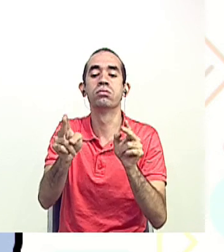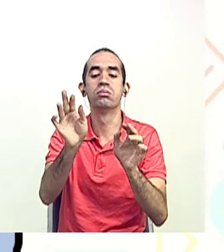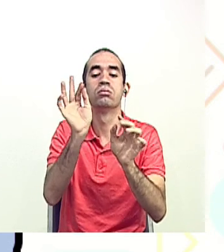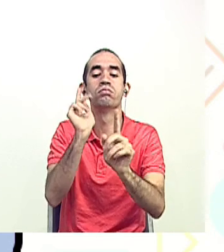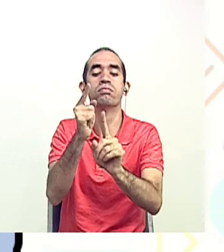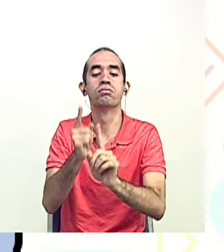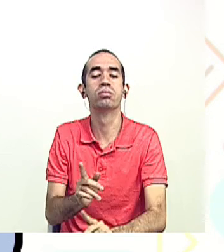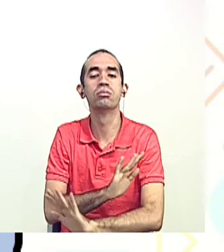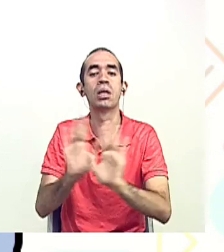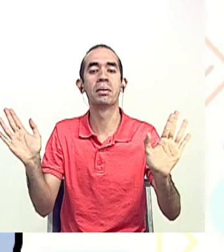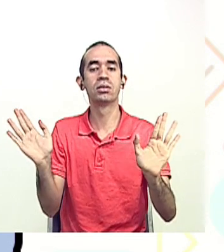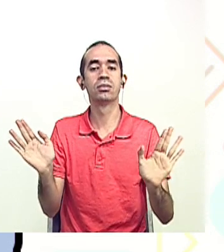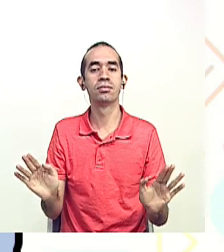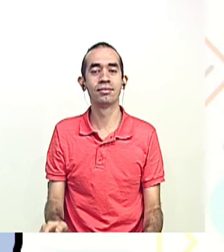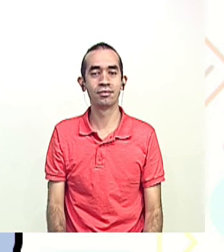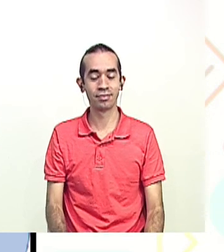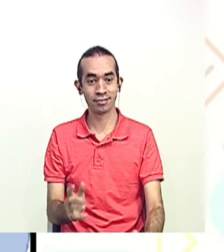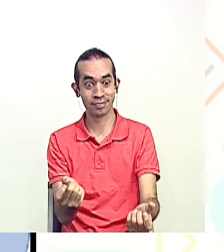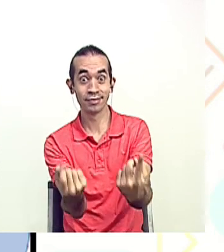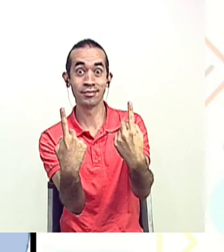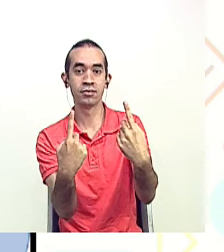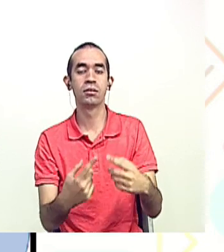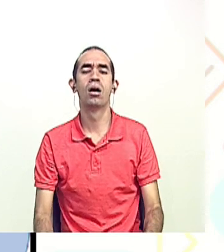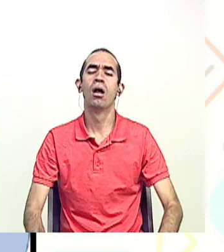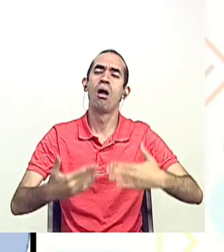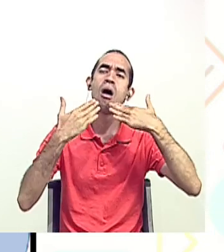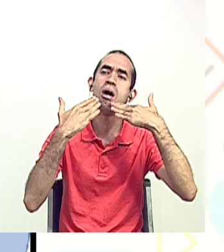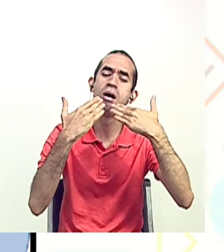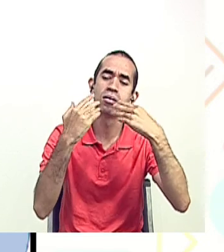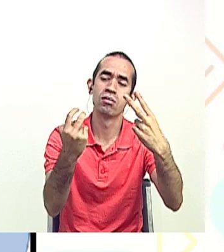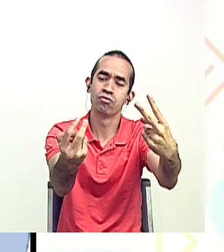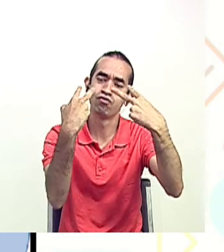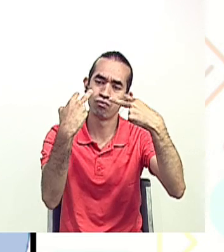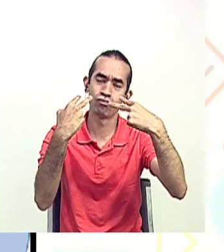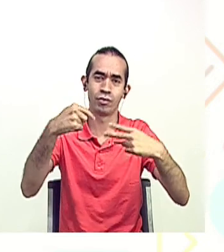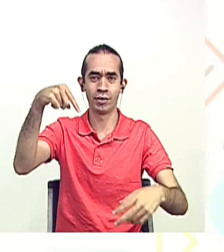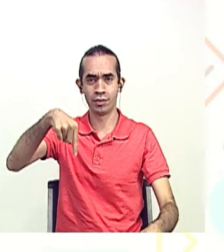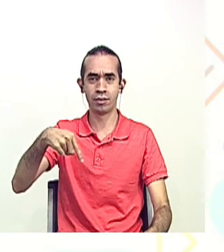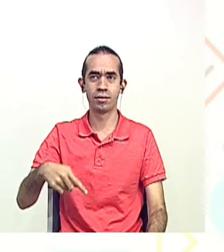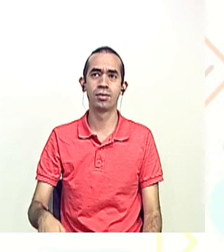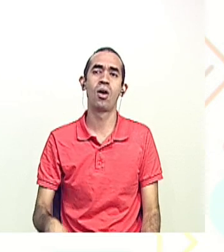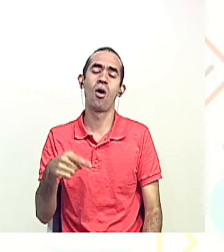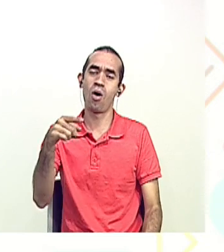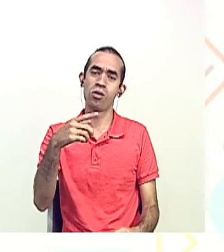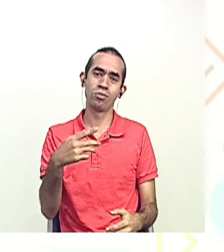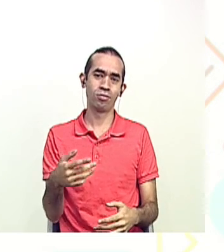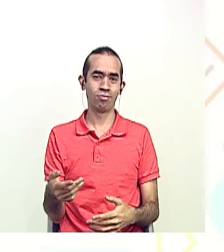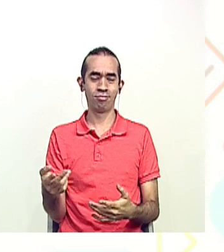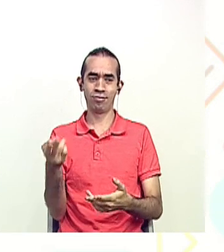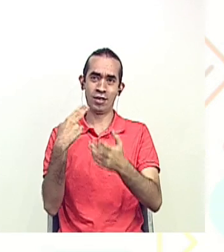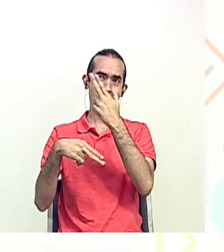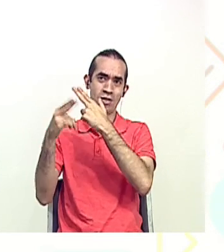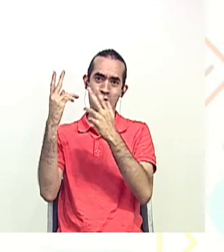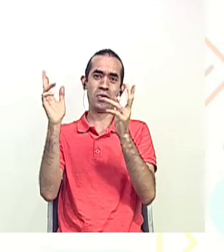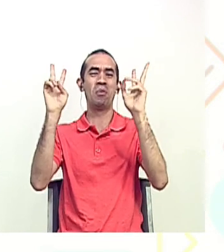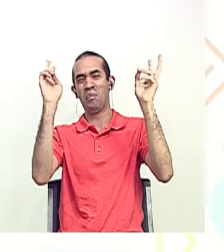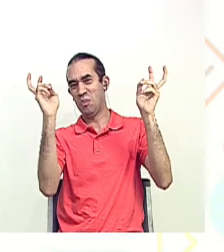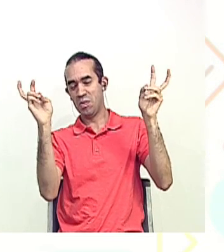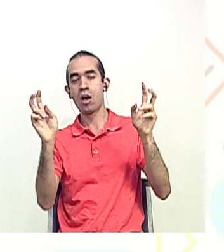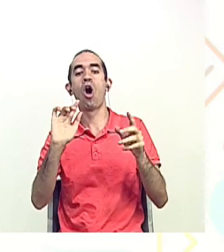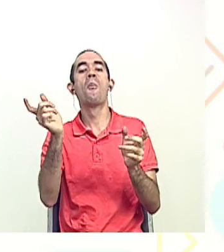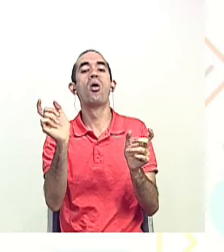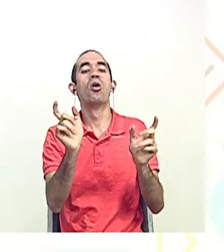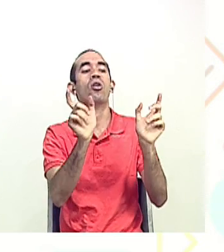sencilla. Gracias por acompañarnos en este día, por esta historia de factorización.